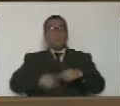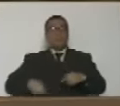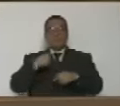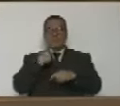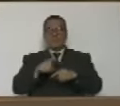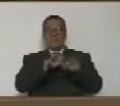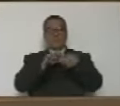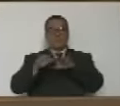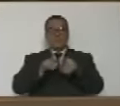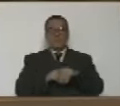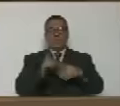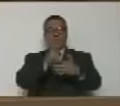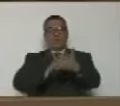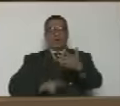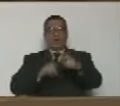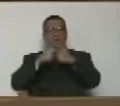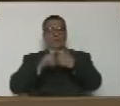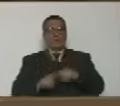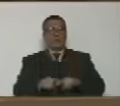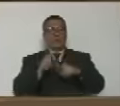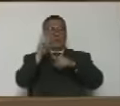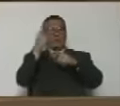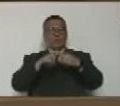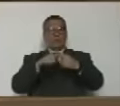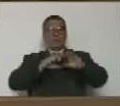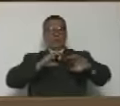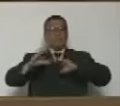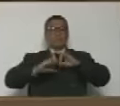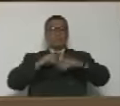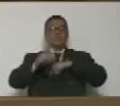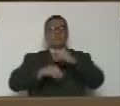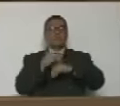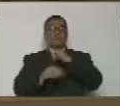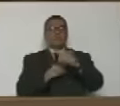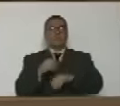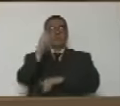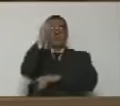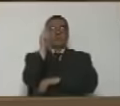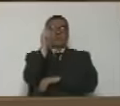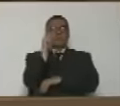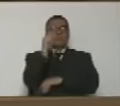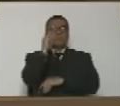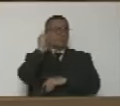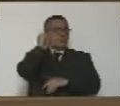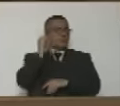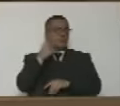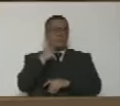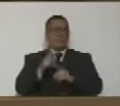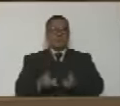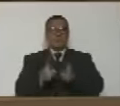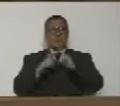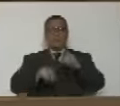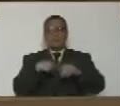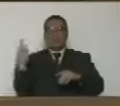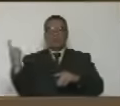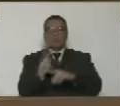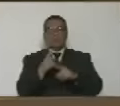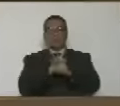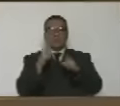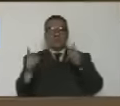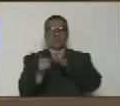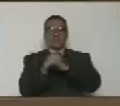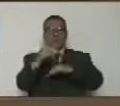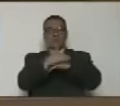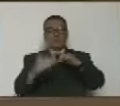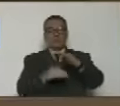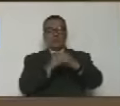de la secretaria la lectura de la cuenta. Primero, comunicaciones suscritas por las diputadas y los diputados solicitando permiso para ausentarse e